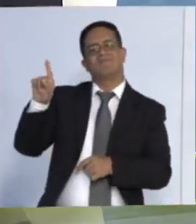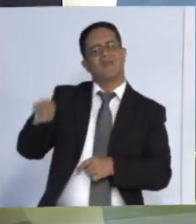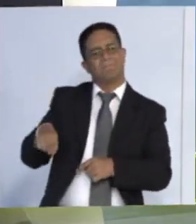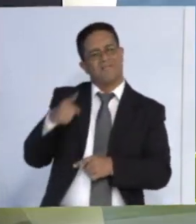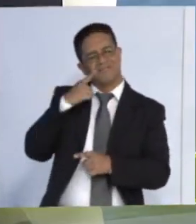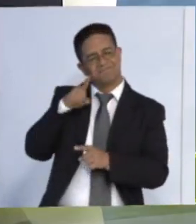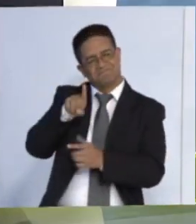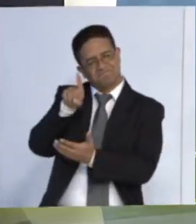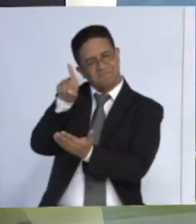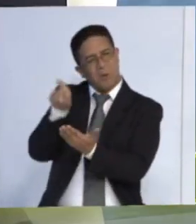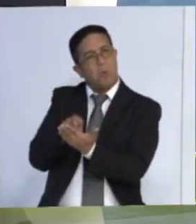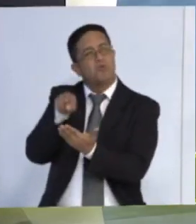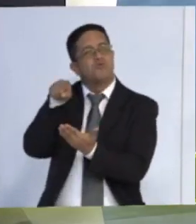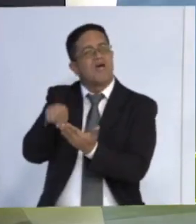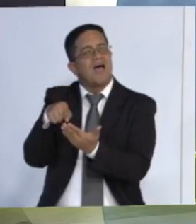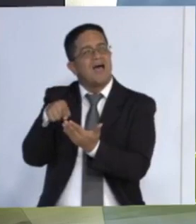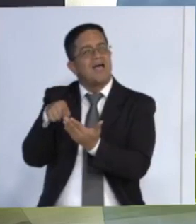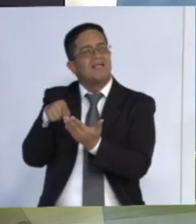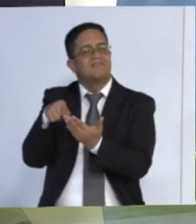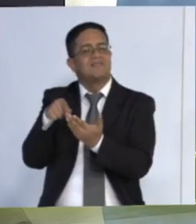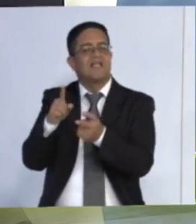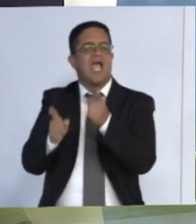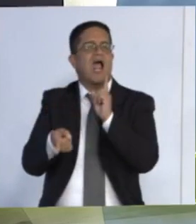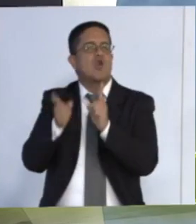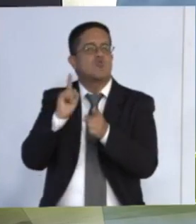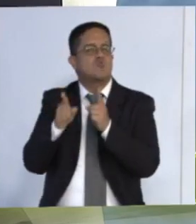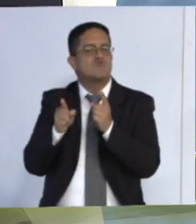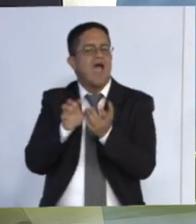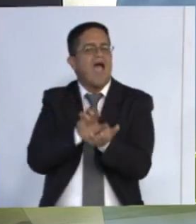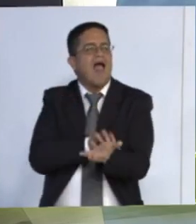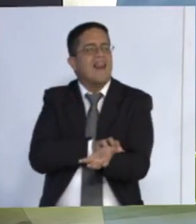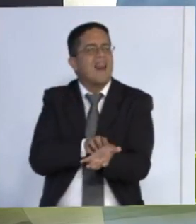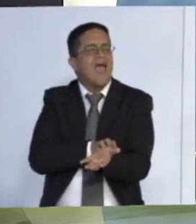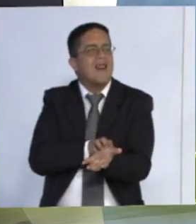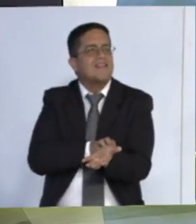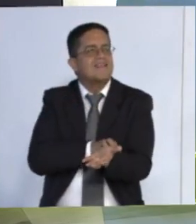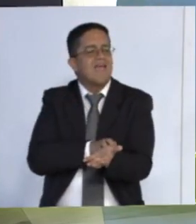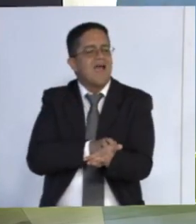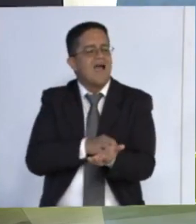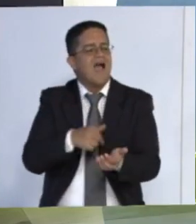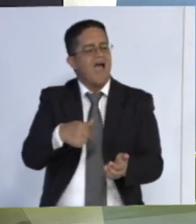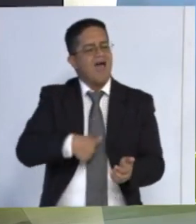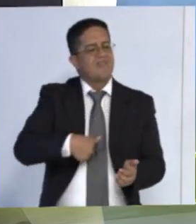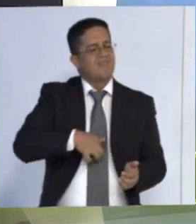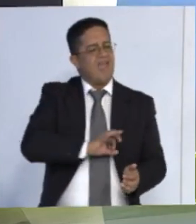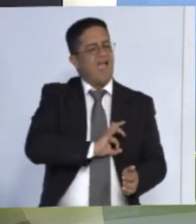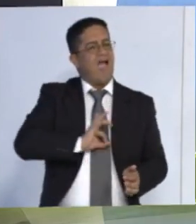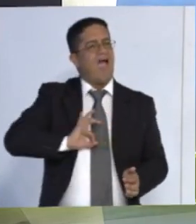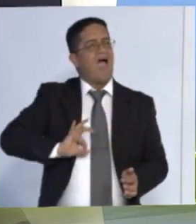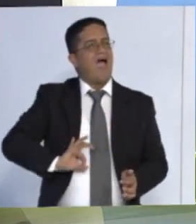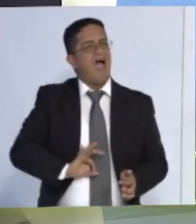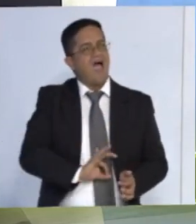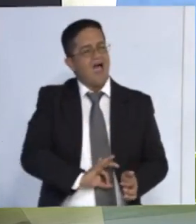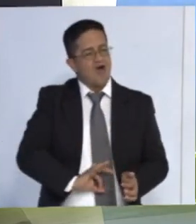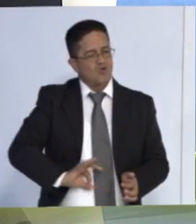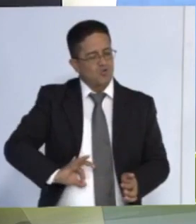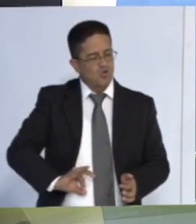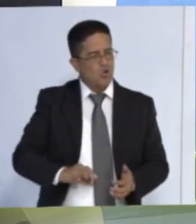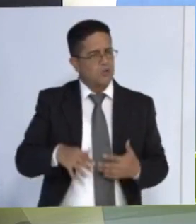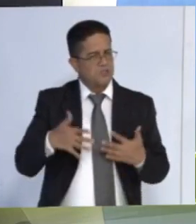el COVID-19 y algunas alergias que se han desencadenado a nivel gastrointestinal. ¿Existen alérgicas